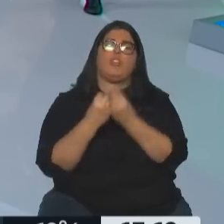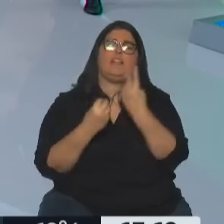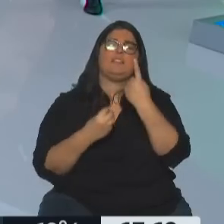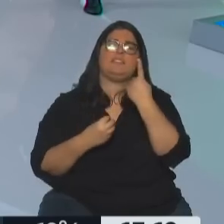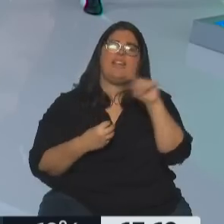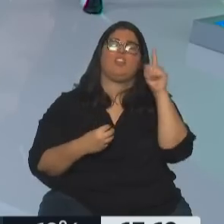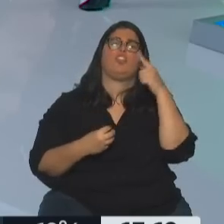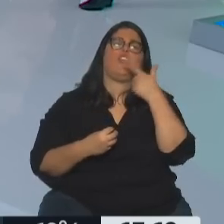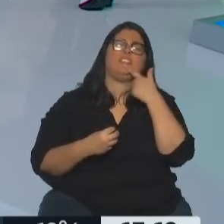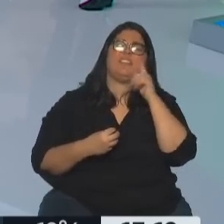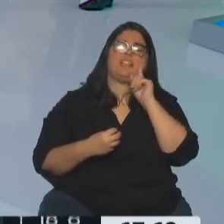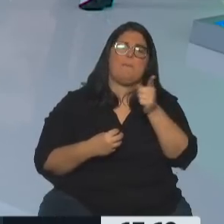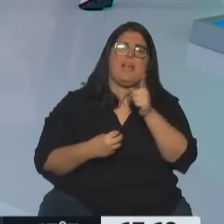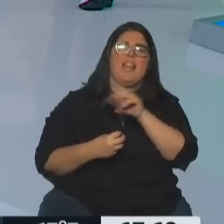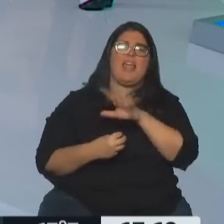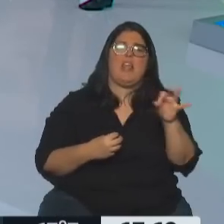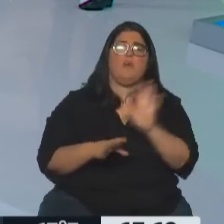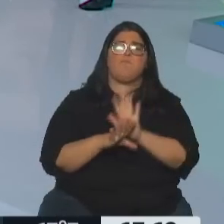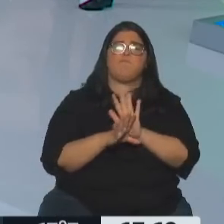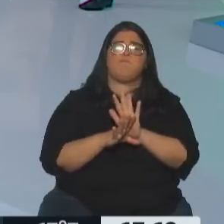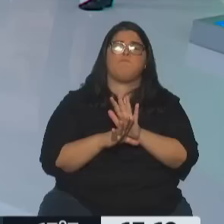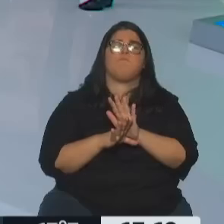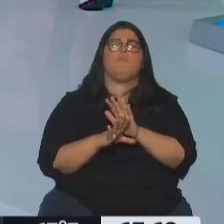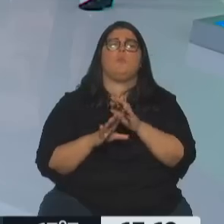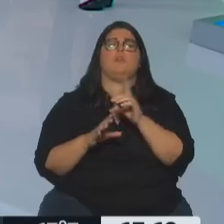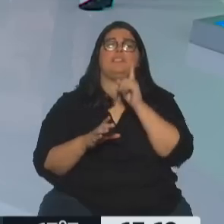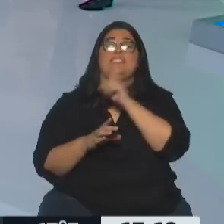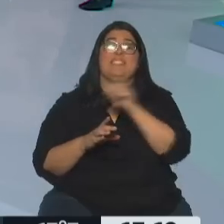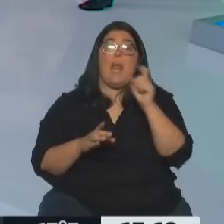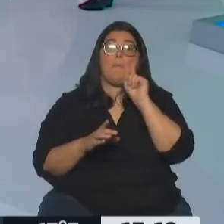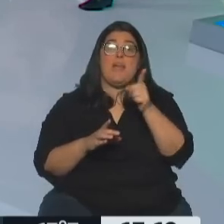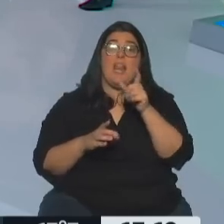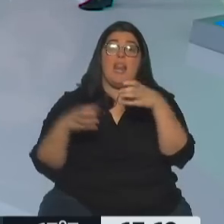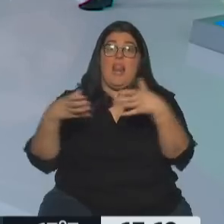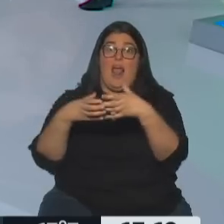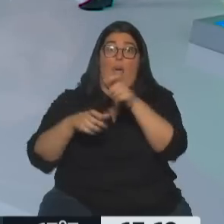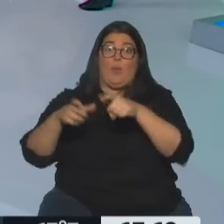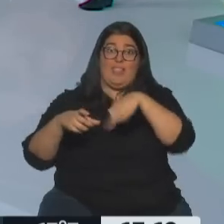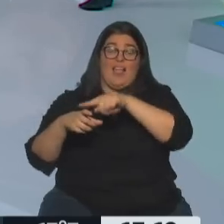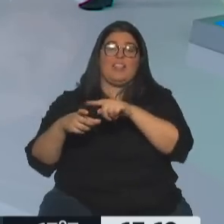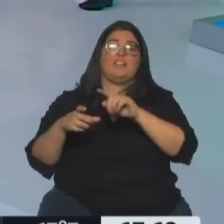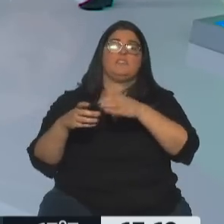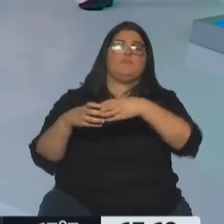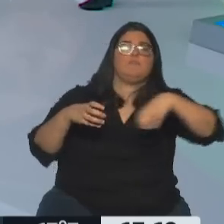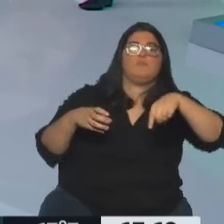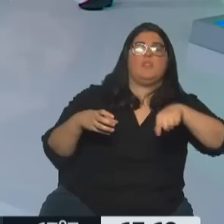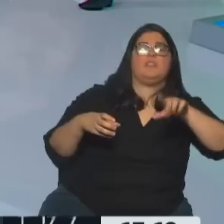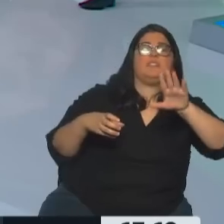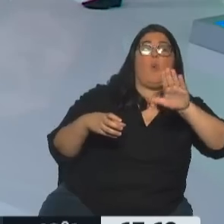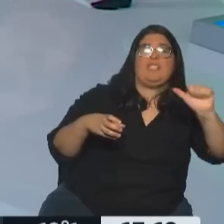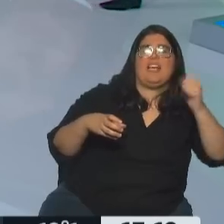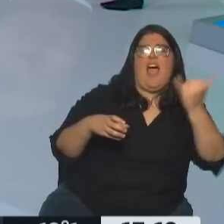117.500, es decir, 56 cada 100.000 habitantes poseía un arma. 2019 a 2022,